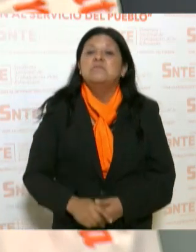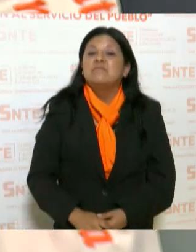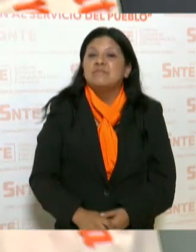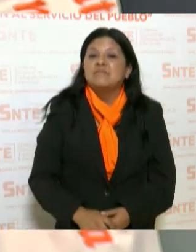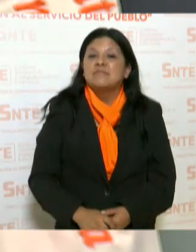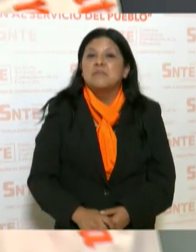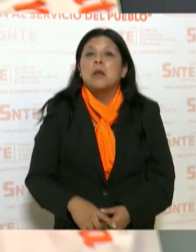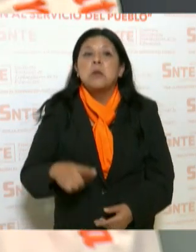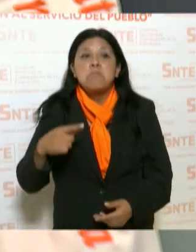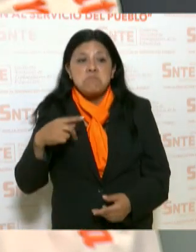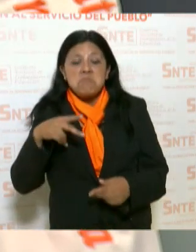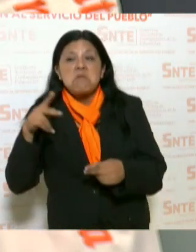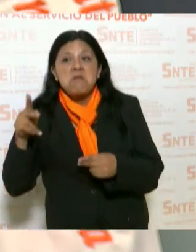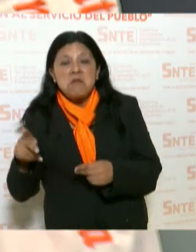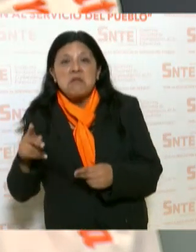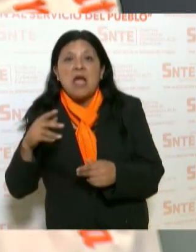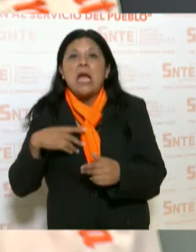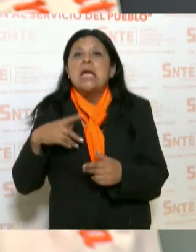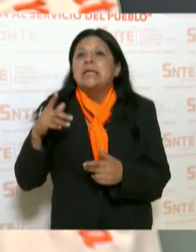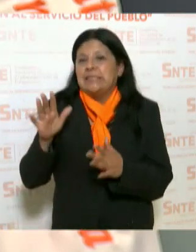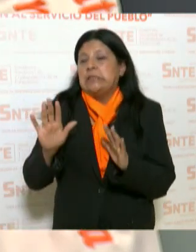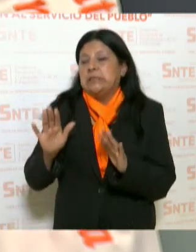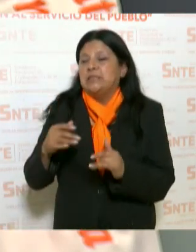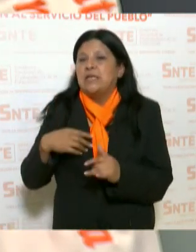Nos ganan en eso.